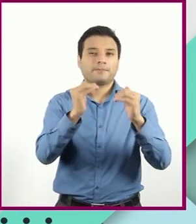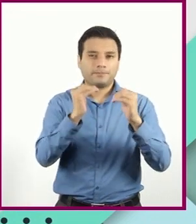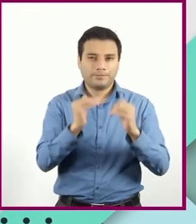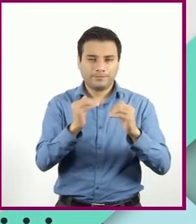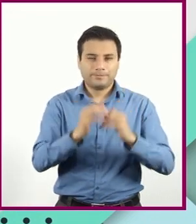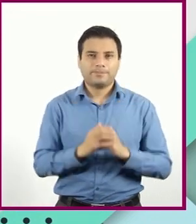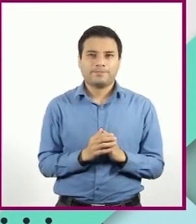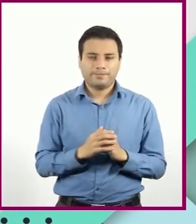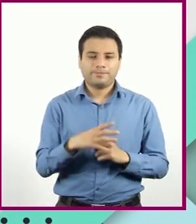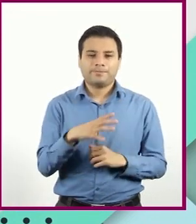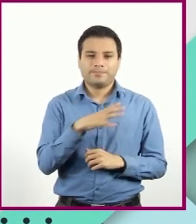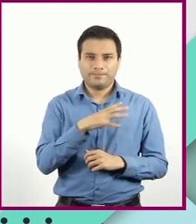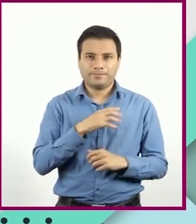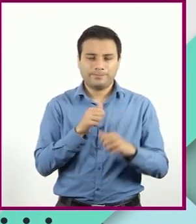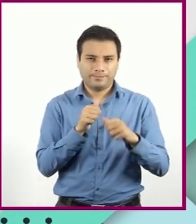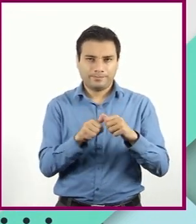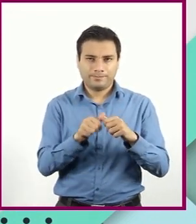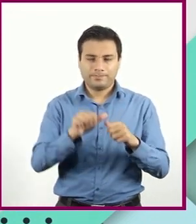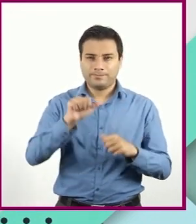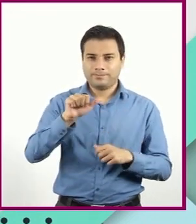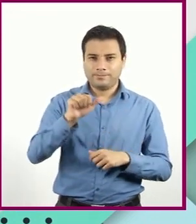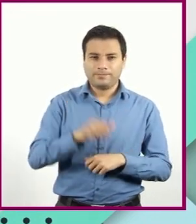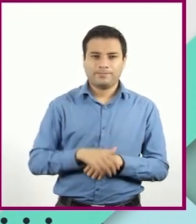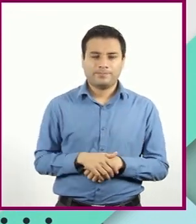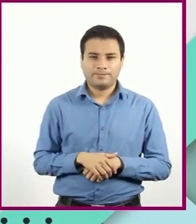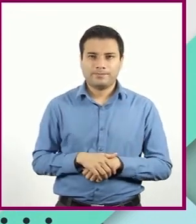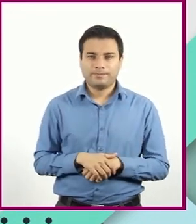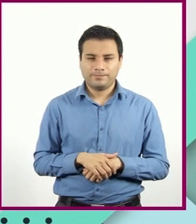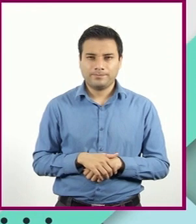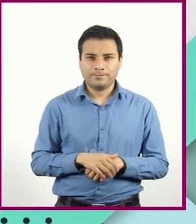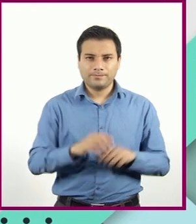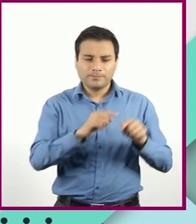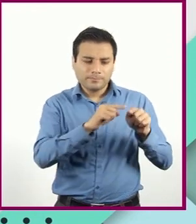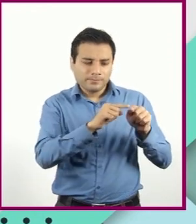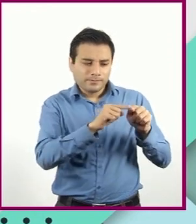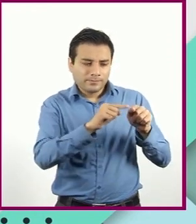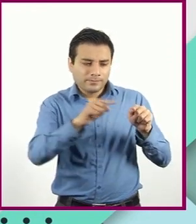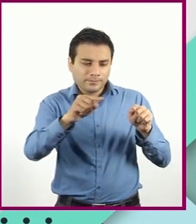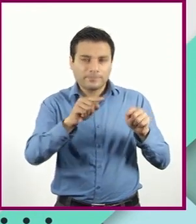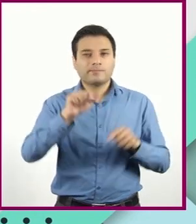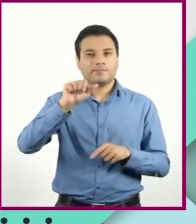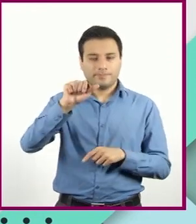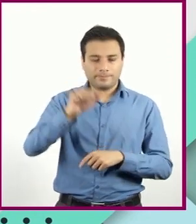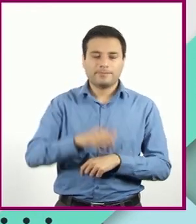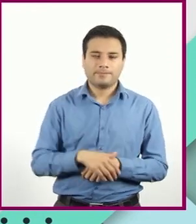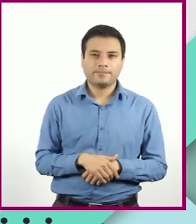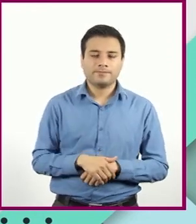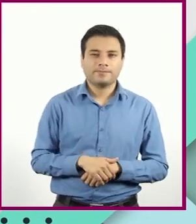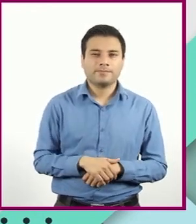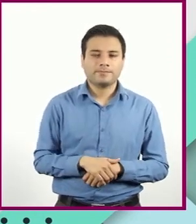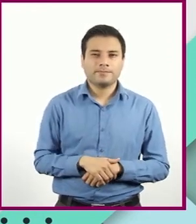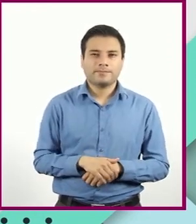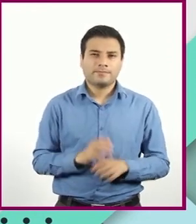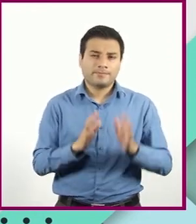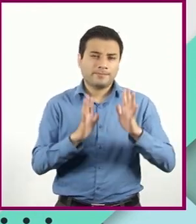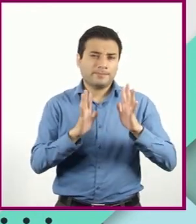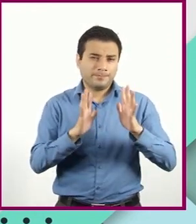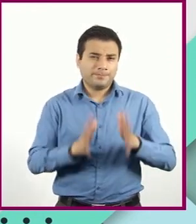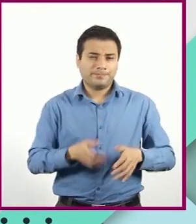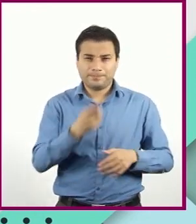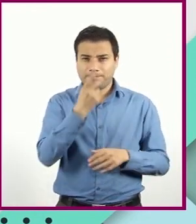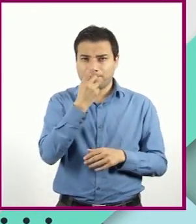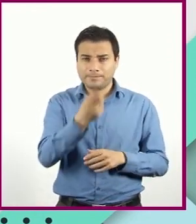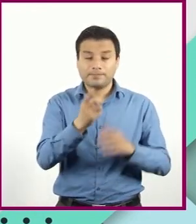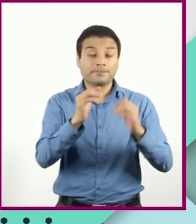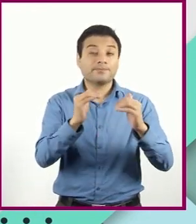la incógnita A, que representa el ancho del terreno en el primer miembro de la igualdad. Como ya hemos visto, el